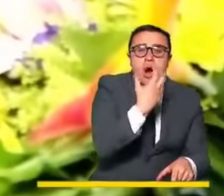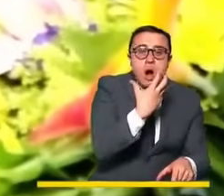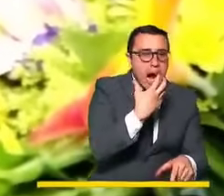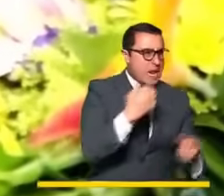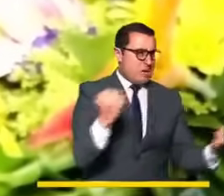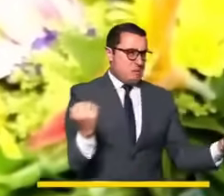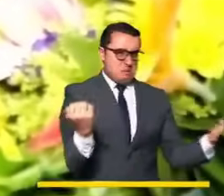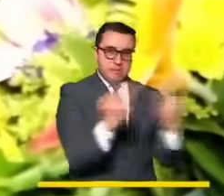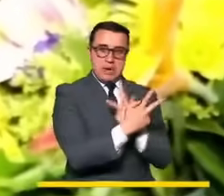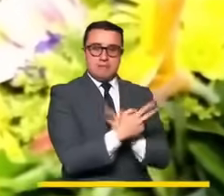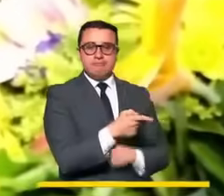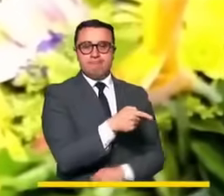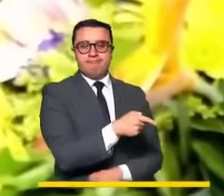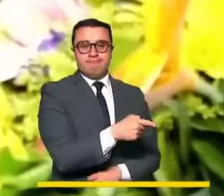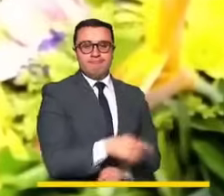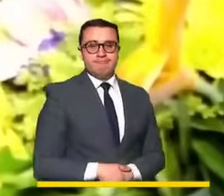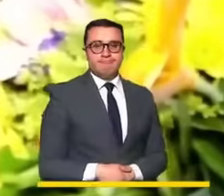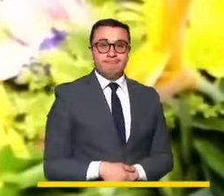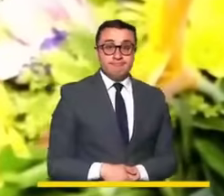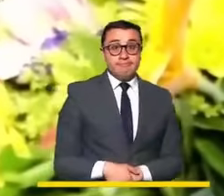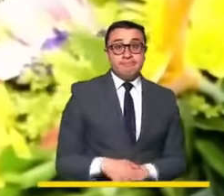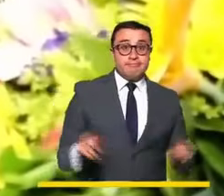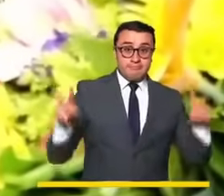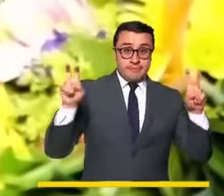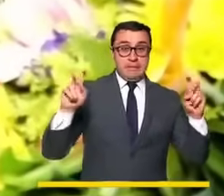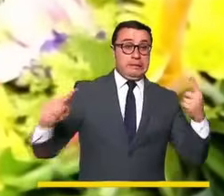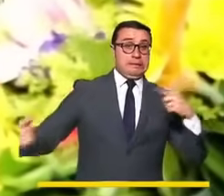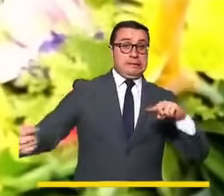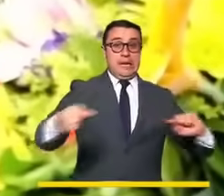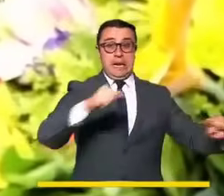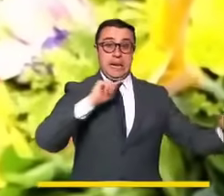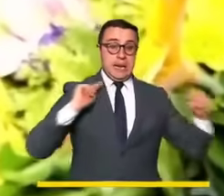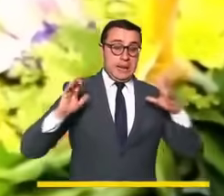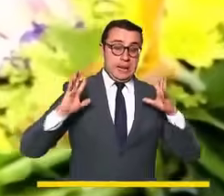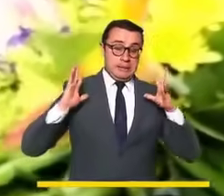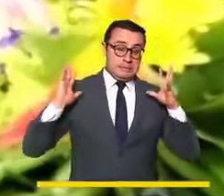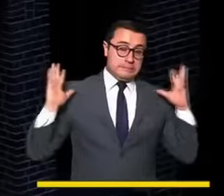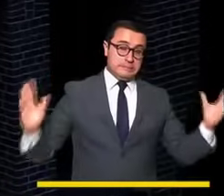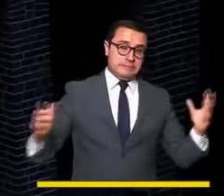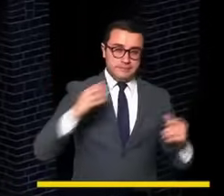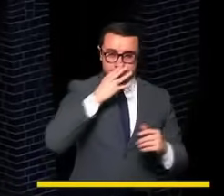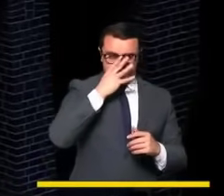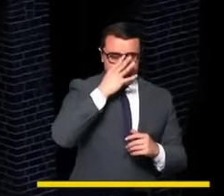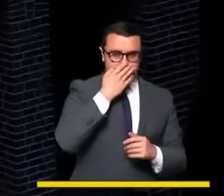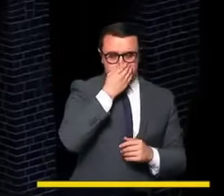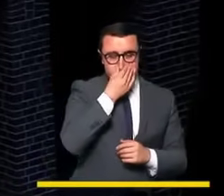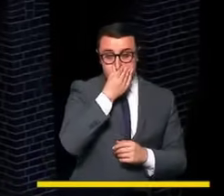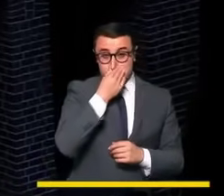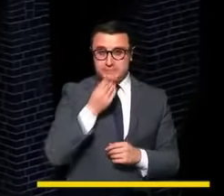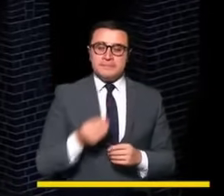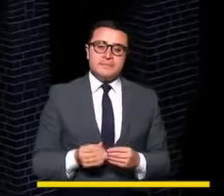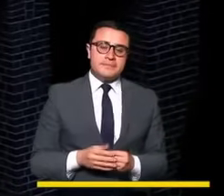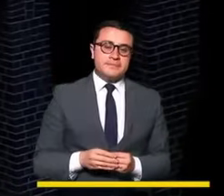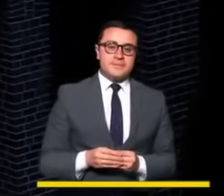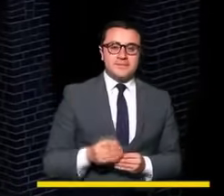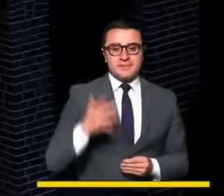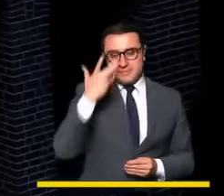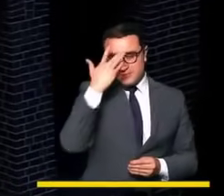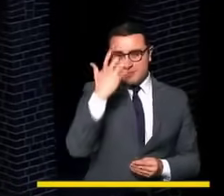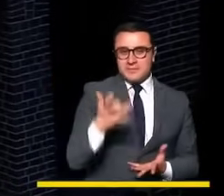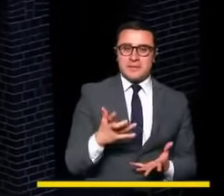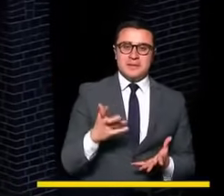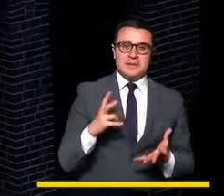En este campo hay una gran discusión en el país, porque hay una, eso es